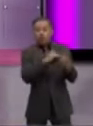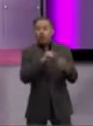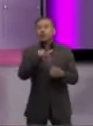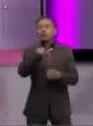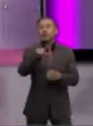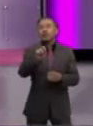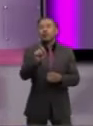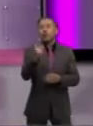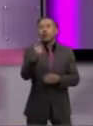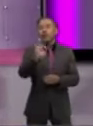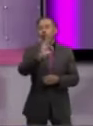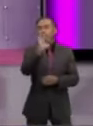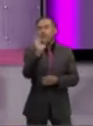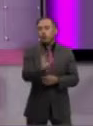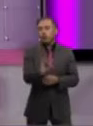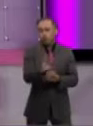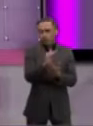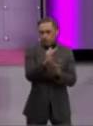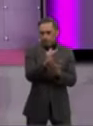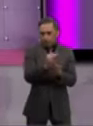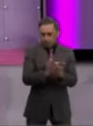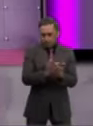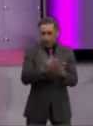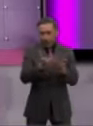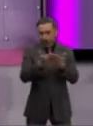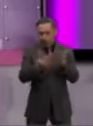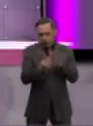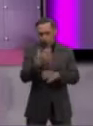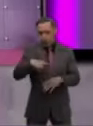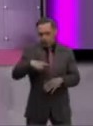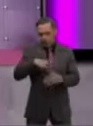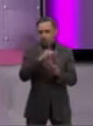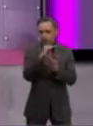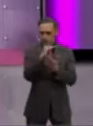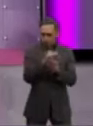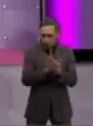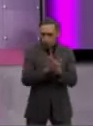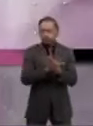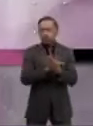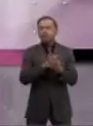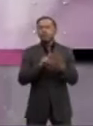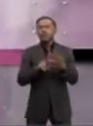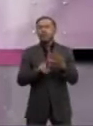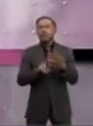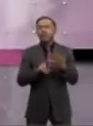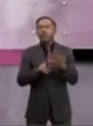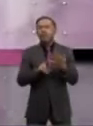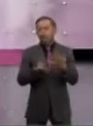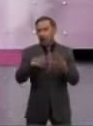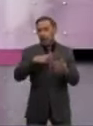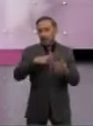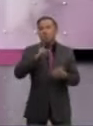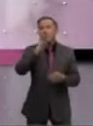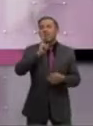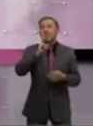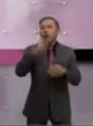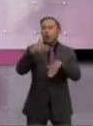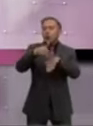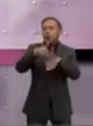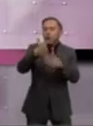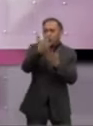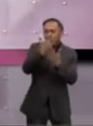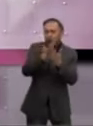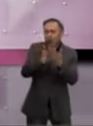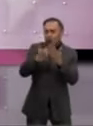17.1% menos a partir de esta administración. Los datos ahí están y me parece que dato